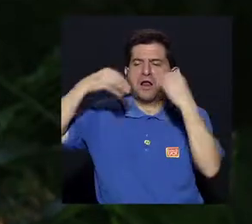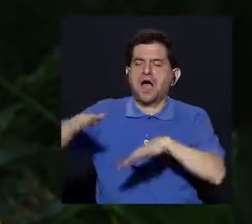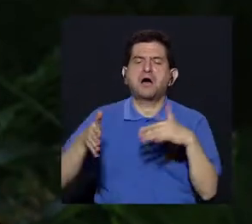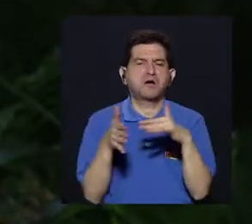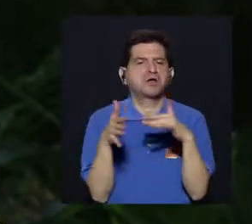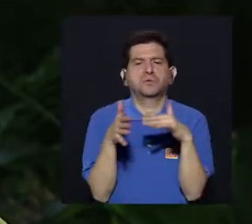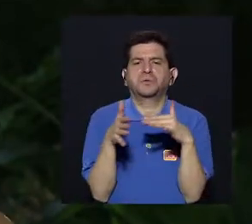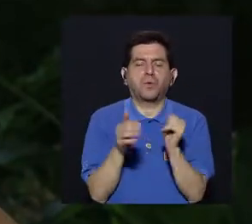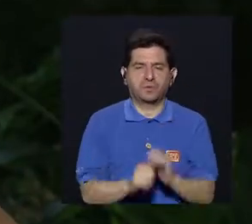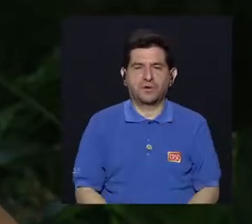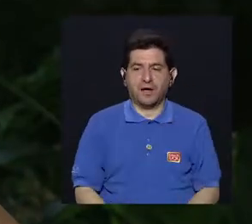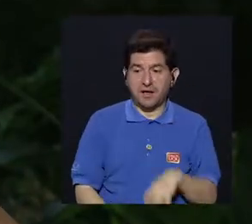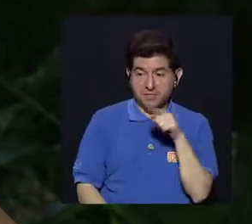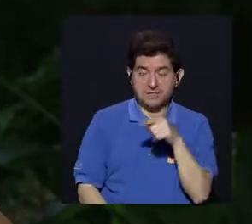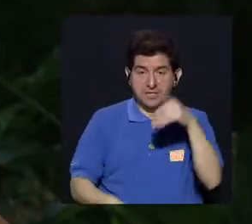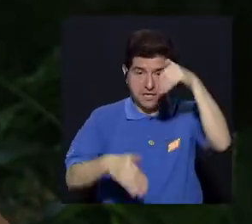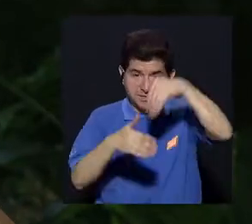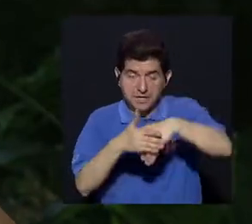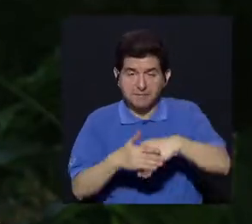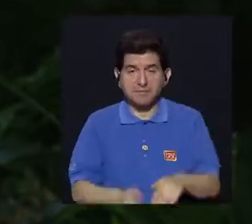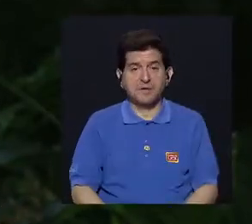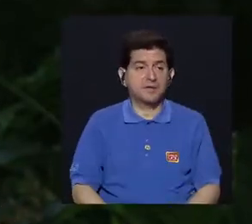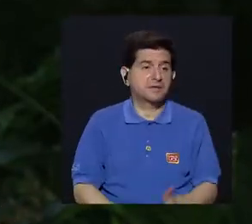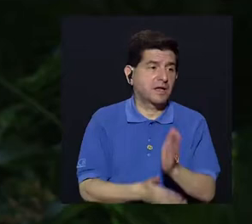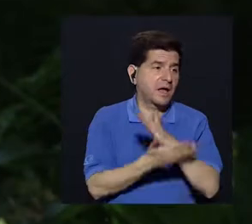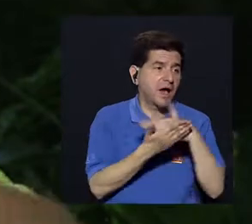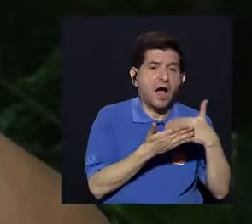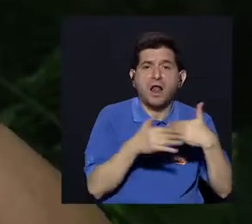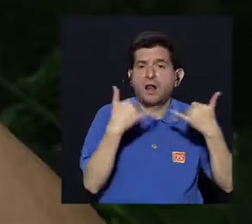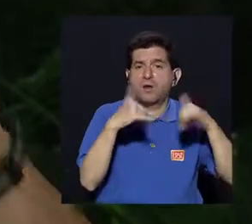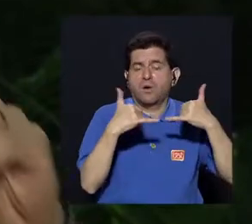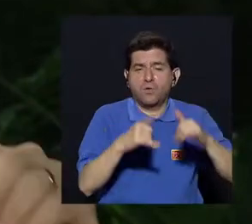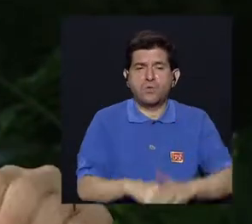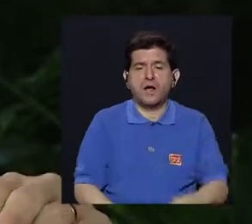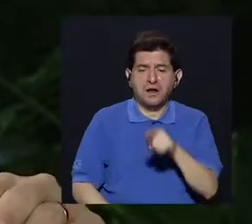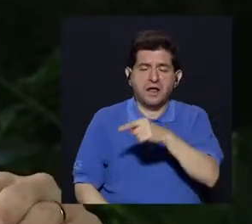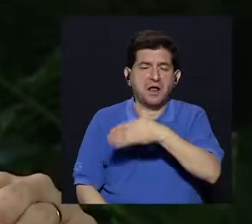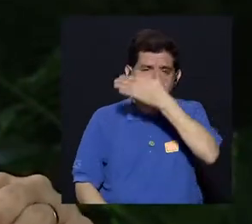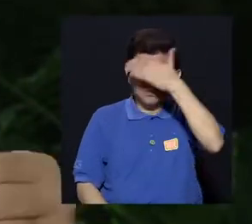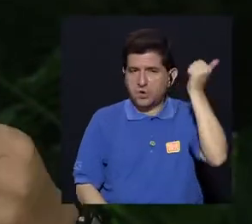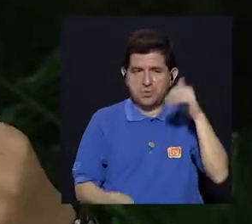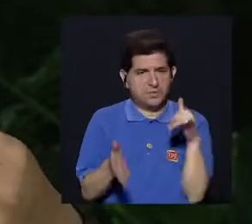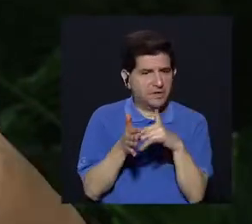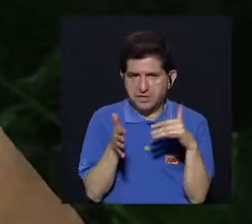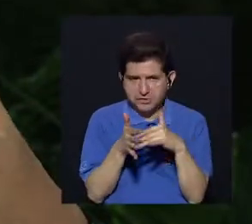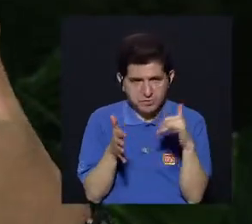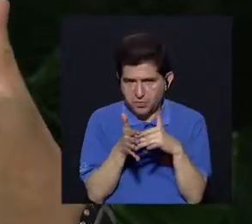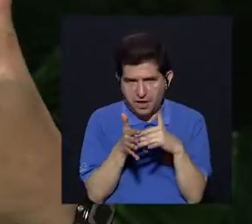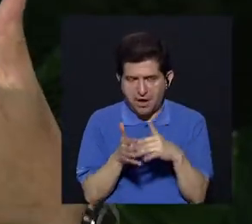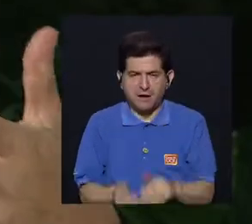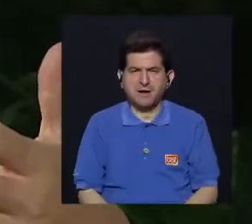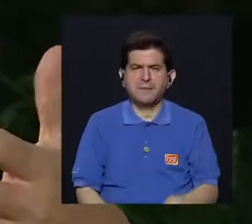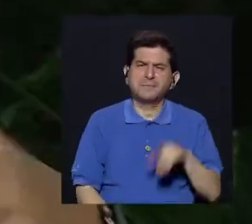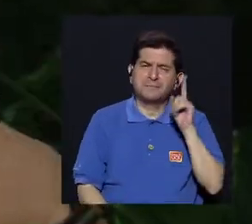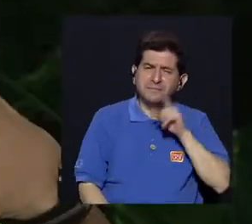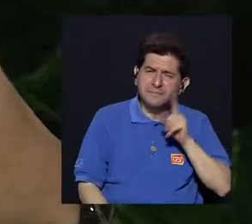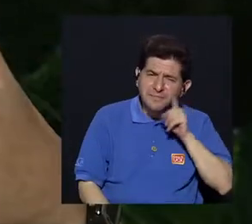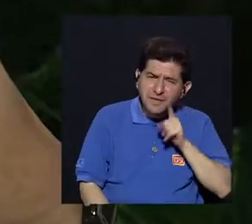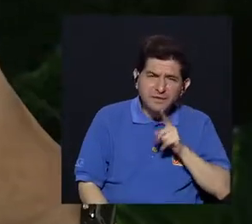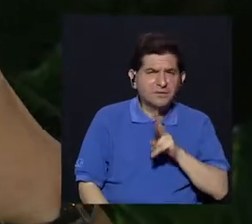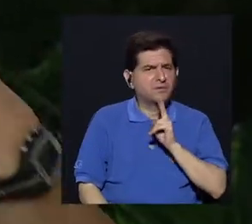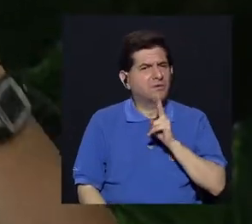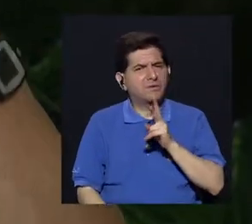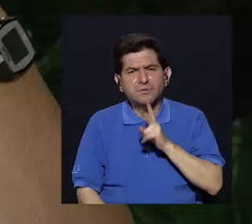los estudios. Si él se me mete a jugar tal cosa, me va a dejar botado el estudio. Esto es un mito, es